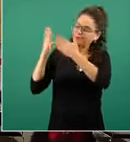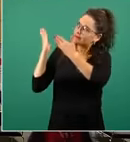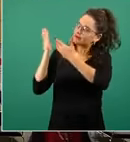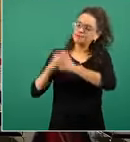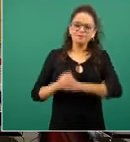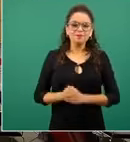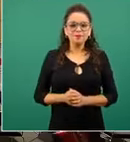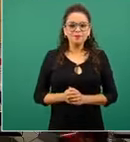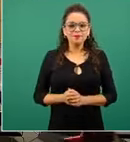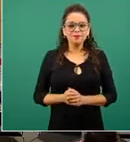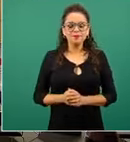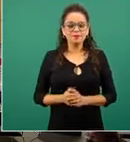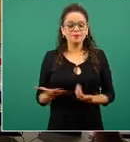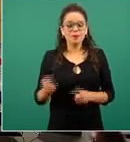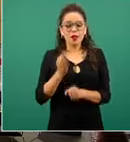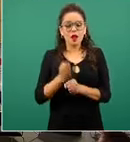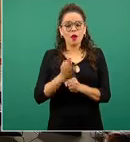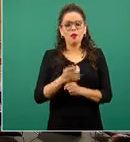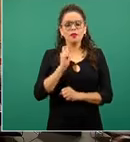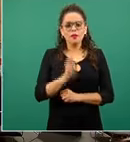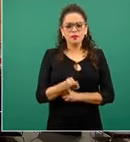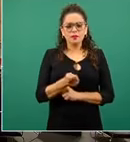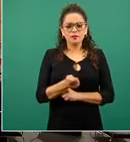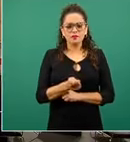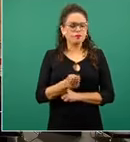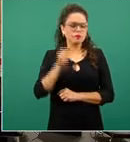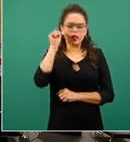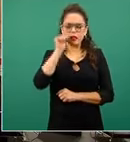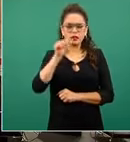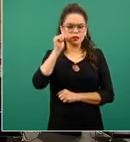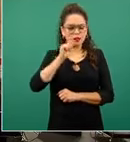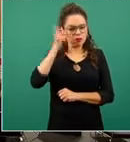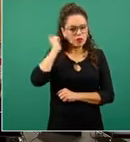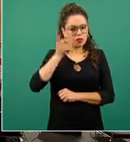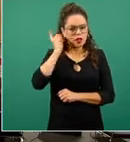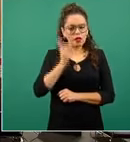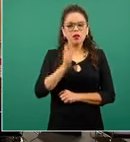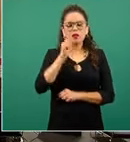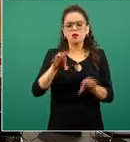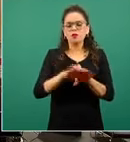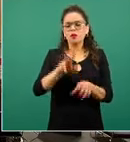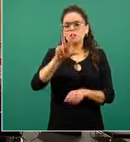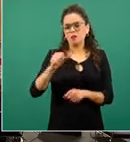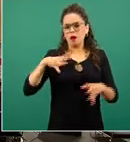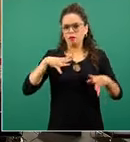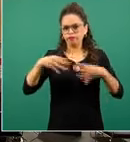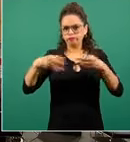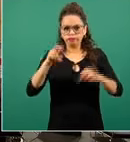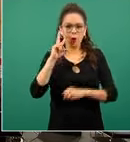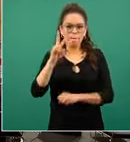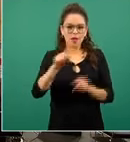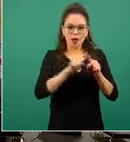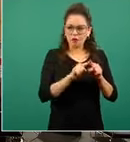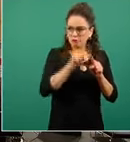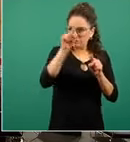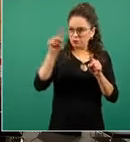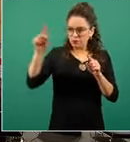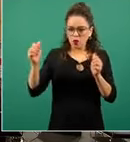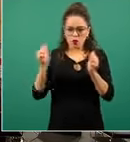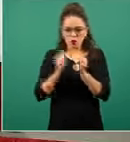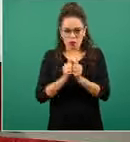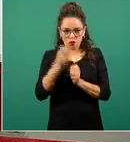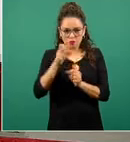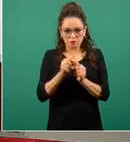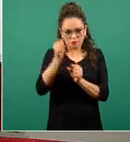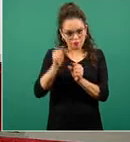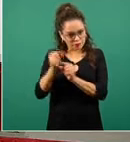Bien, actualizamos como todas las noches el comportamiento epidémico, el cual lo podemos observar a través de la